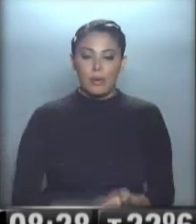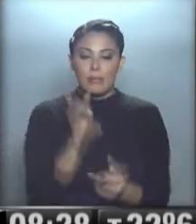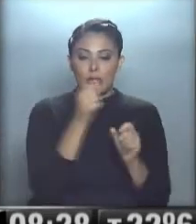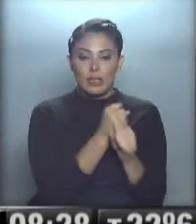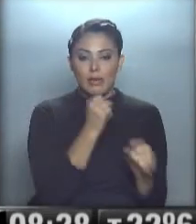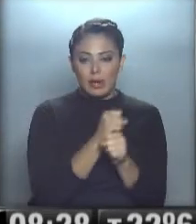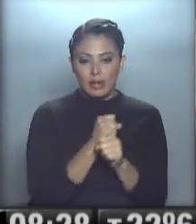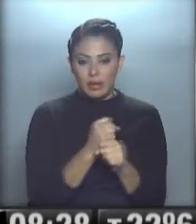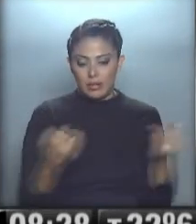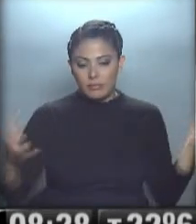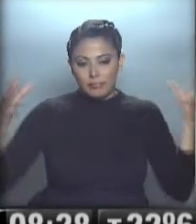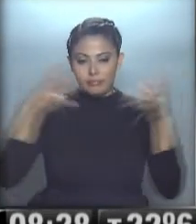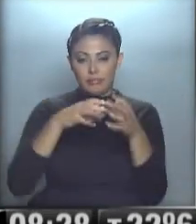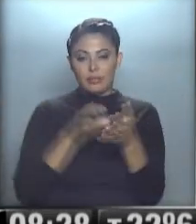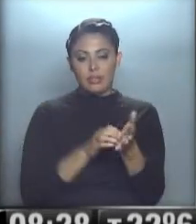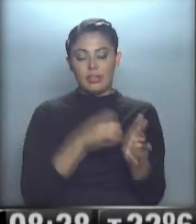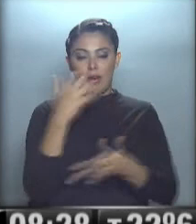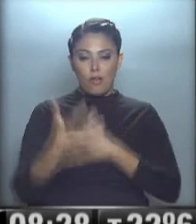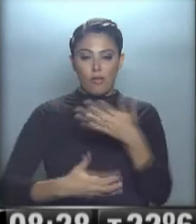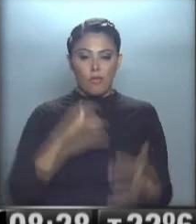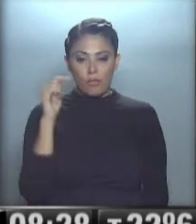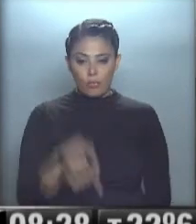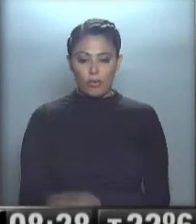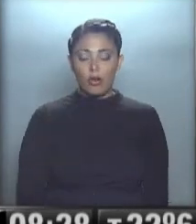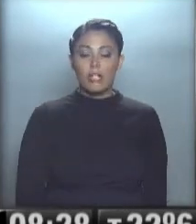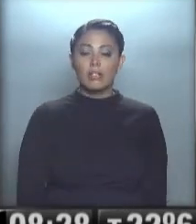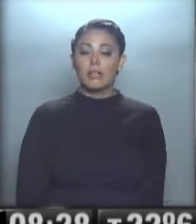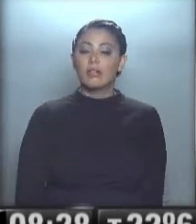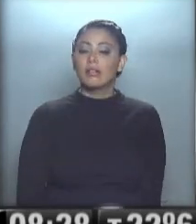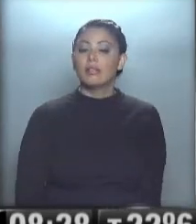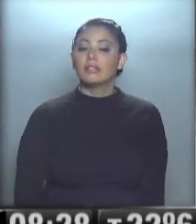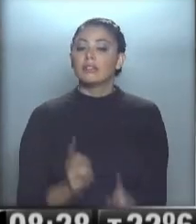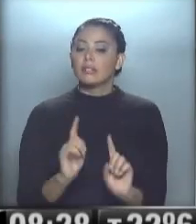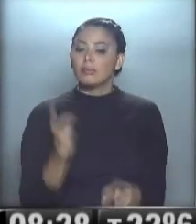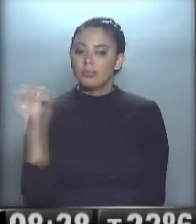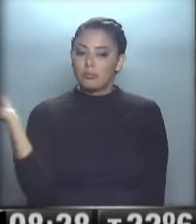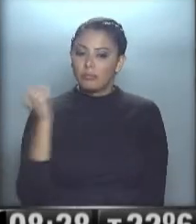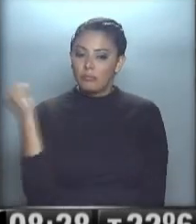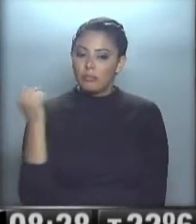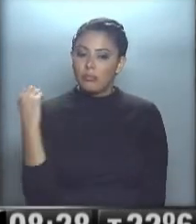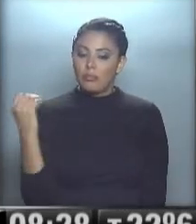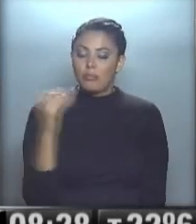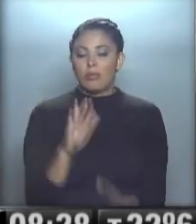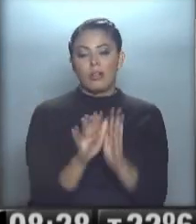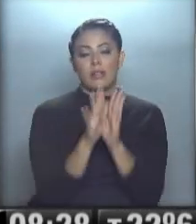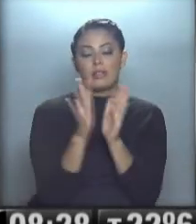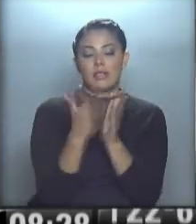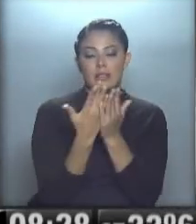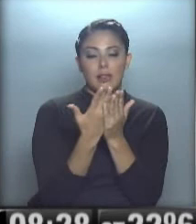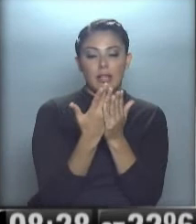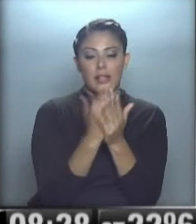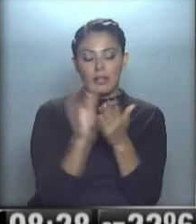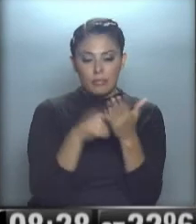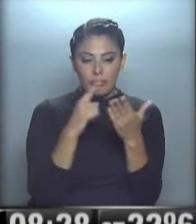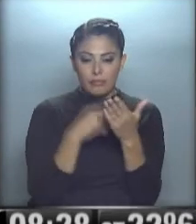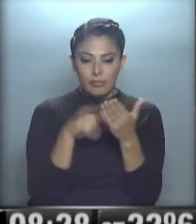que aglutinan el régimen de Tierra del Fuego, que tiene mucha incidencia desde el punto de vista de la cadena de electrodoméstico. Entonces,